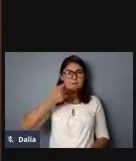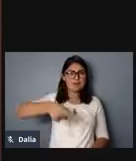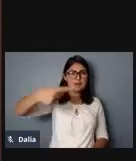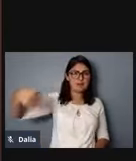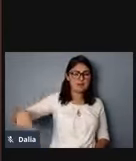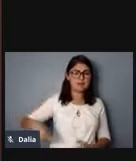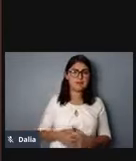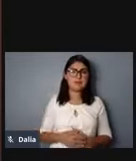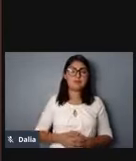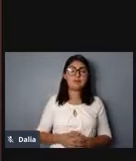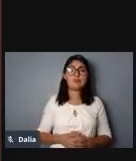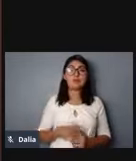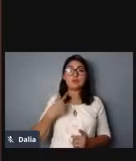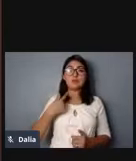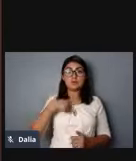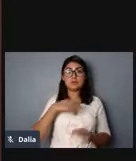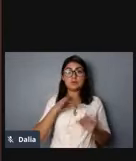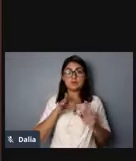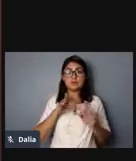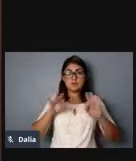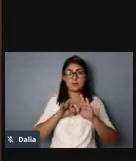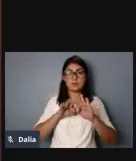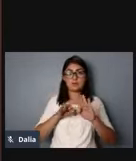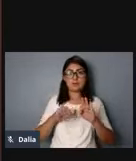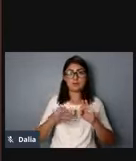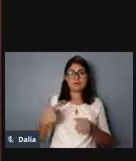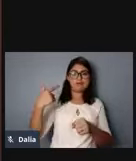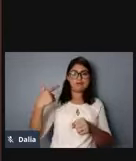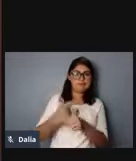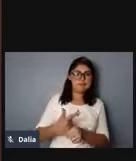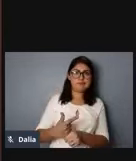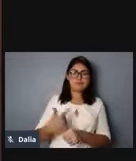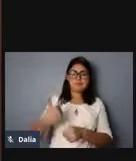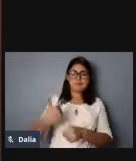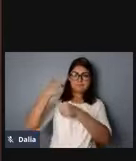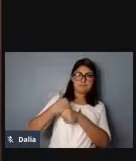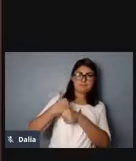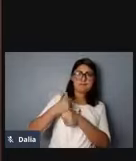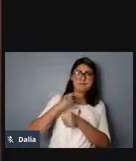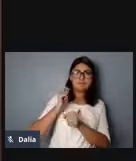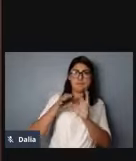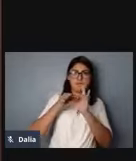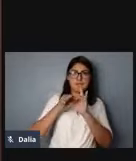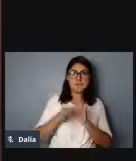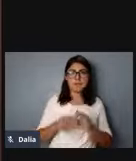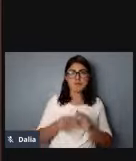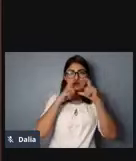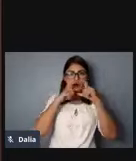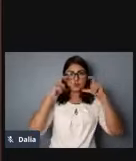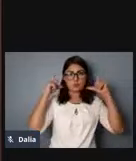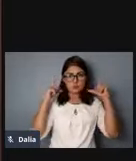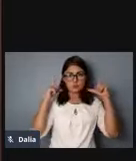Identificar esto hoy día, insisto, para el tema del uso de los accesorios y